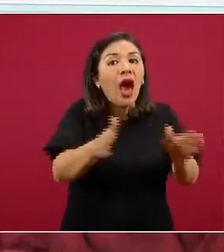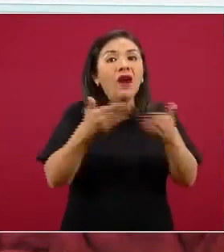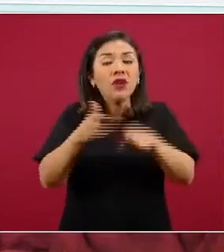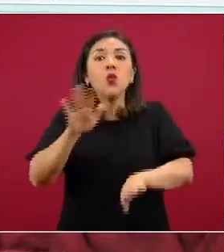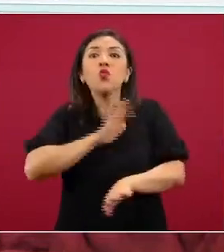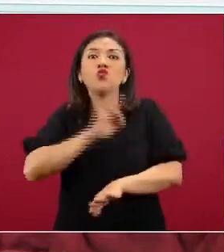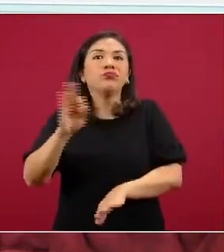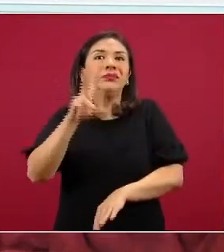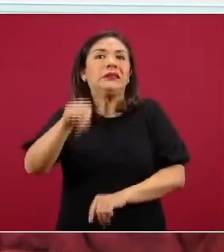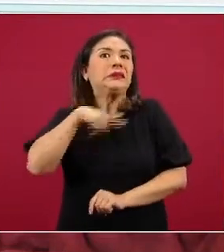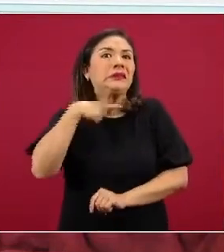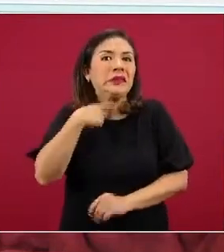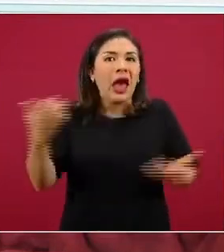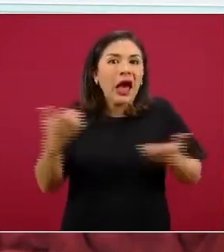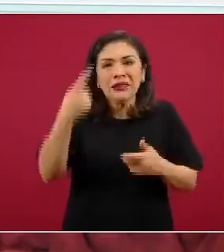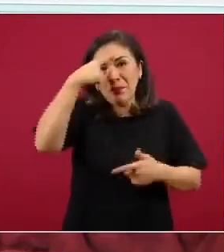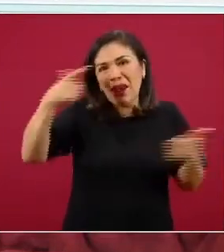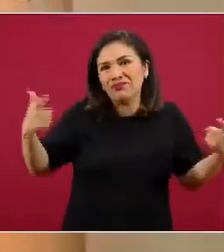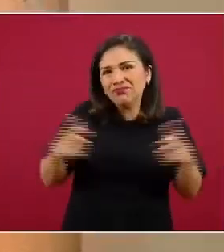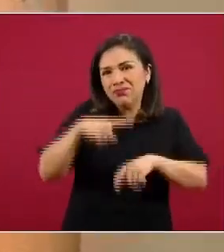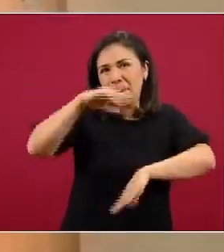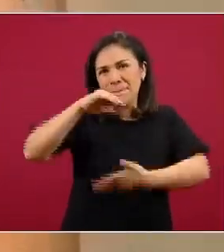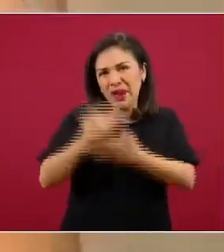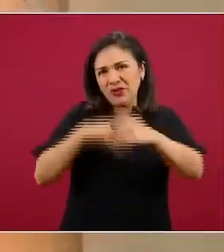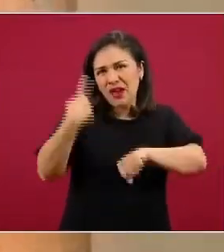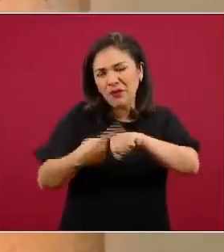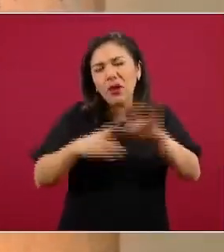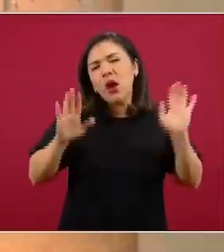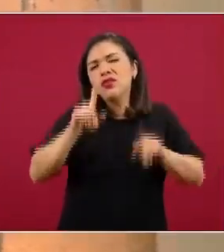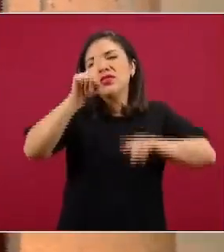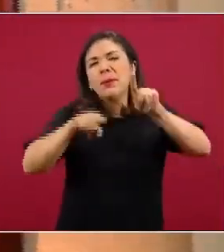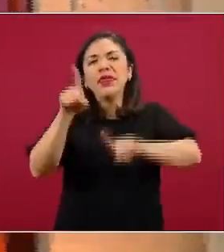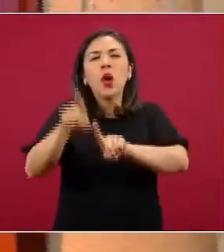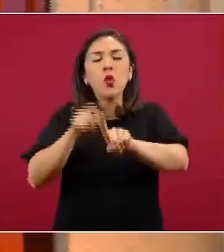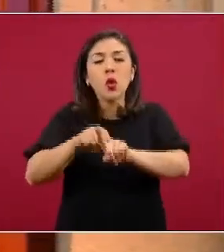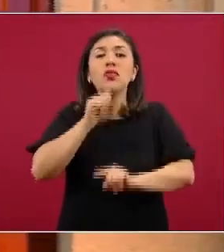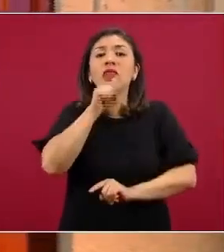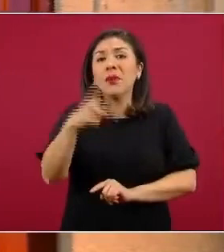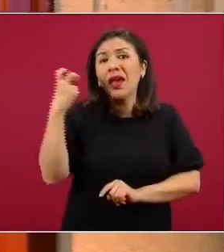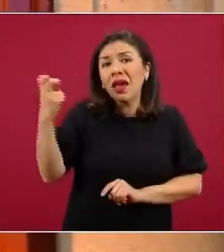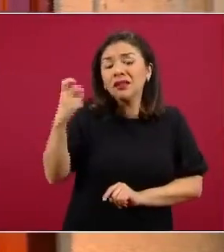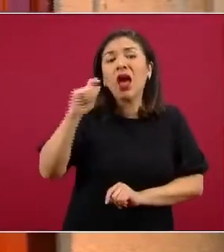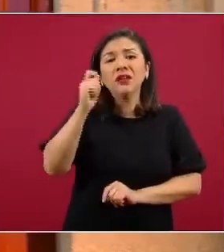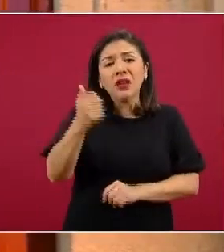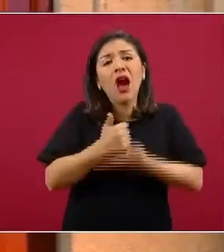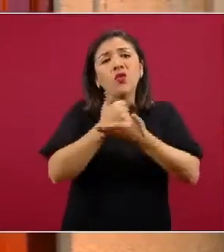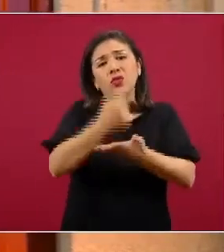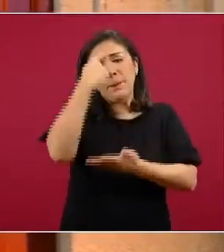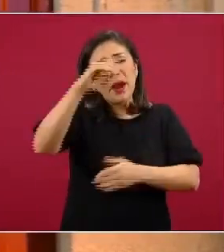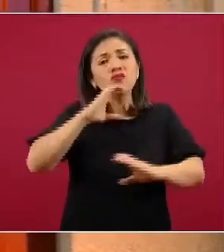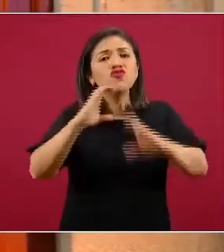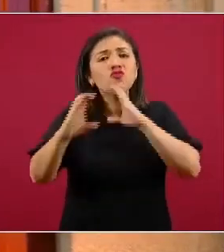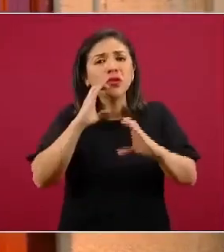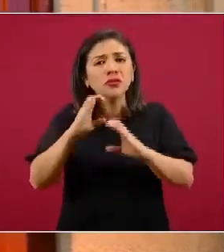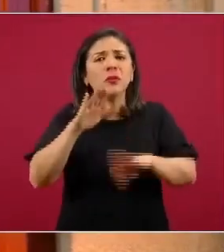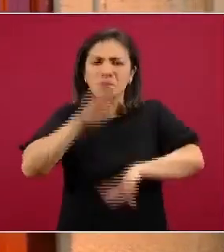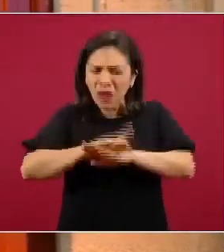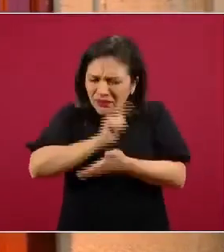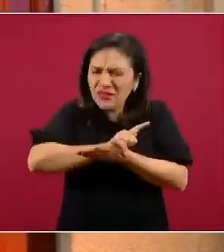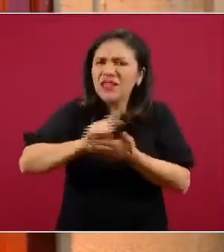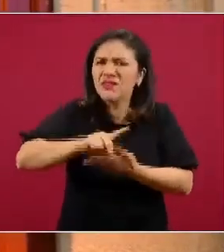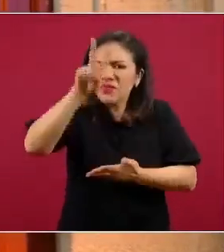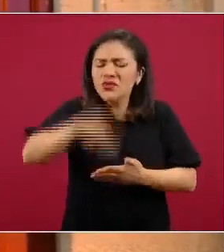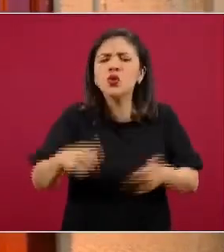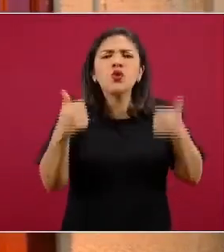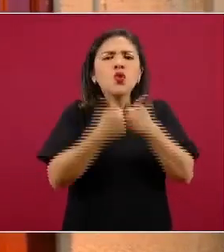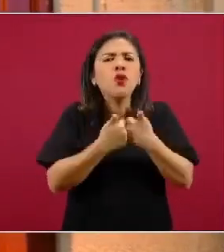vaya en aumento o en disminución, dependiendo del color. Pero también, por otro lado, se ha convertido en un instrumento de comunicación transparente, tanto